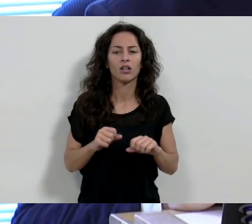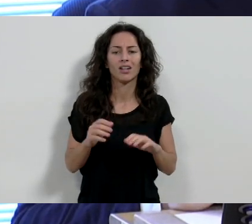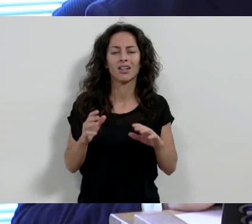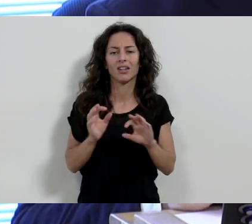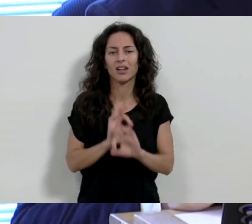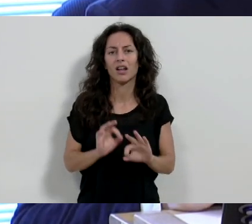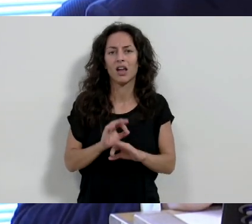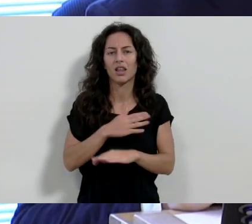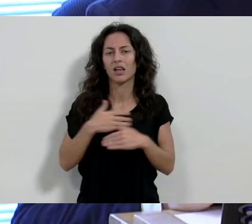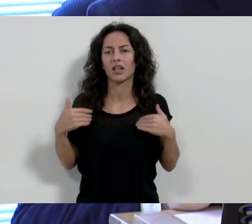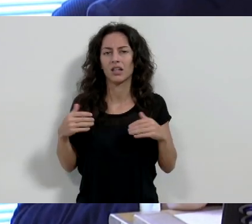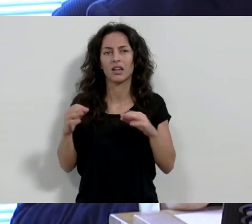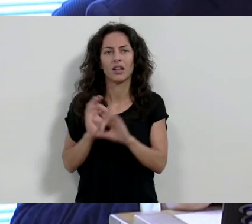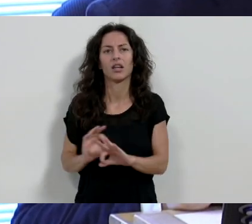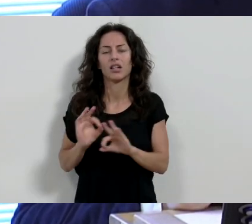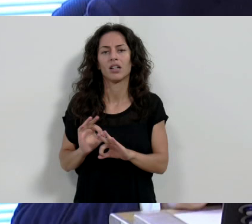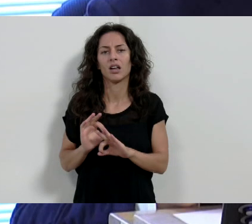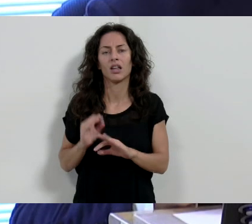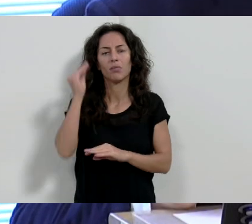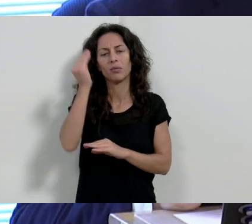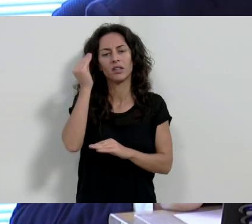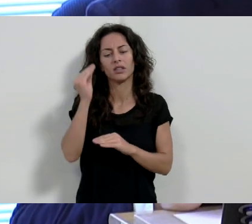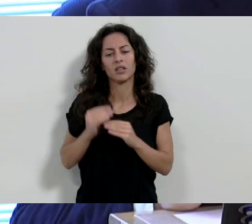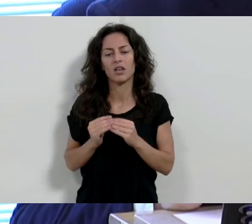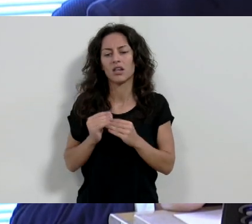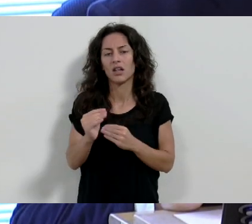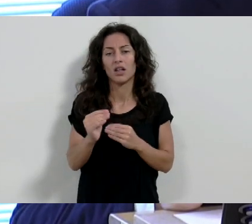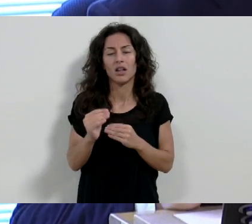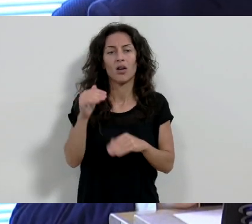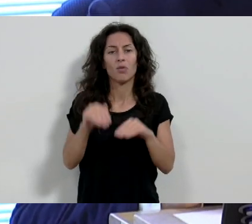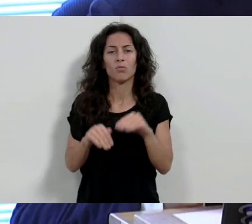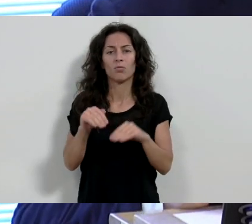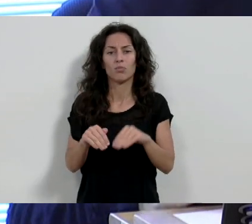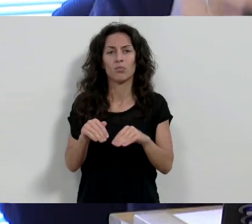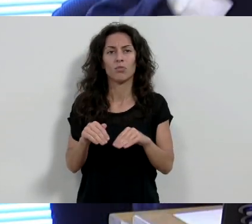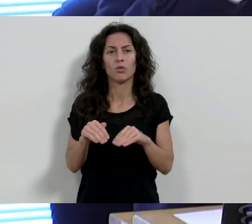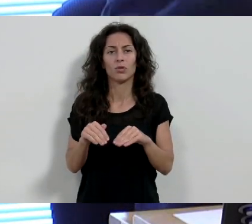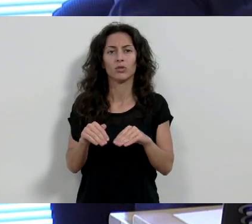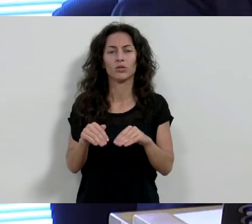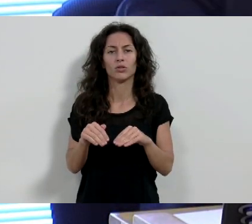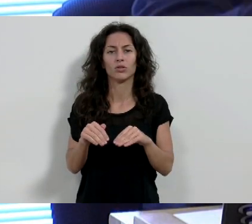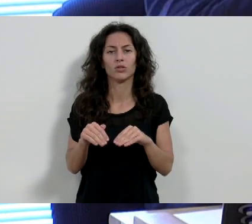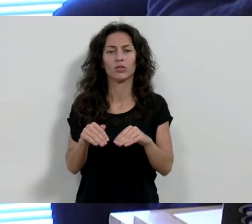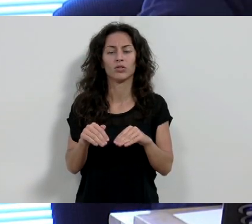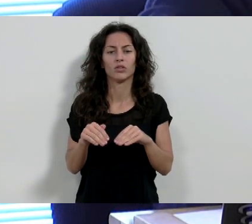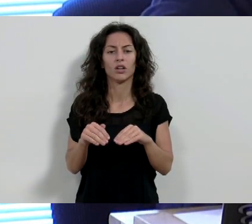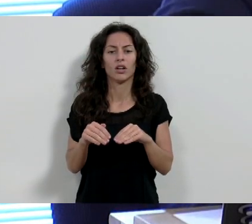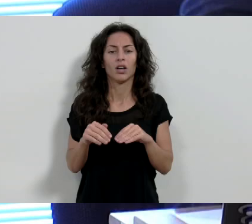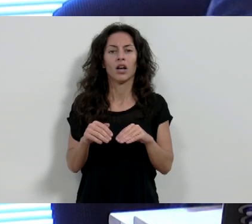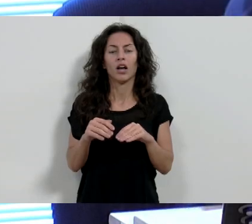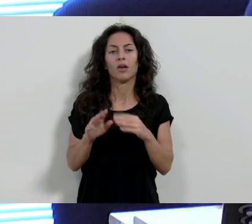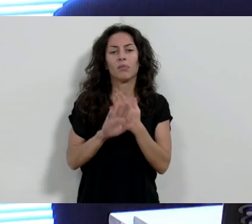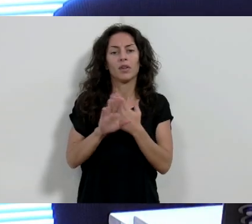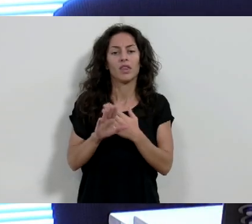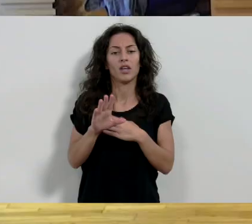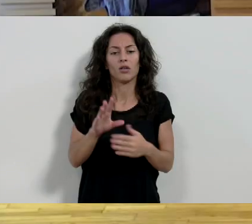que eso dará algunos votos en un momento difícil. Pero lo peor es que no se mira por el beneficio de los ciudadanos. Eso es lo que están haciendo ustedes al votar que no.